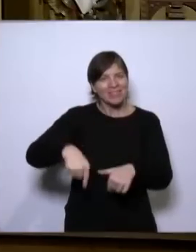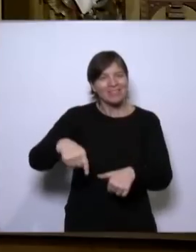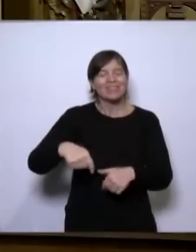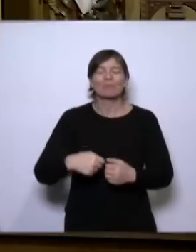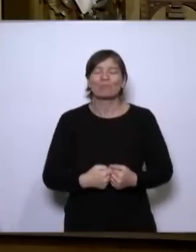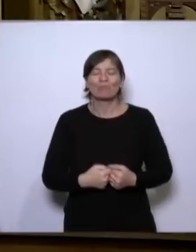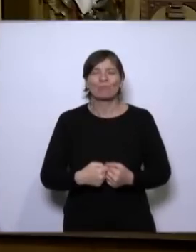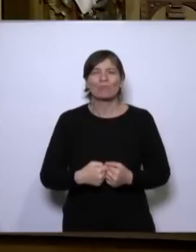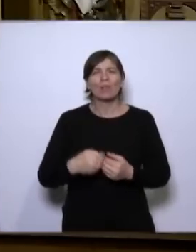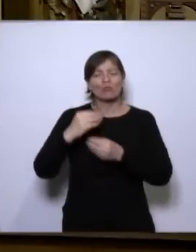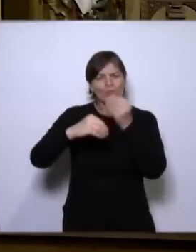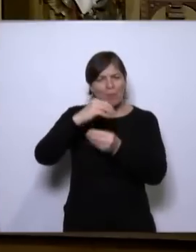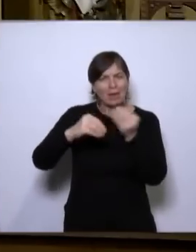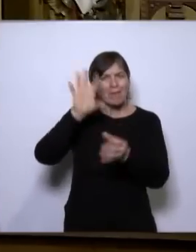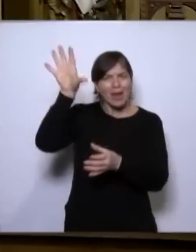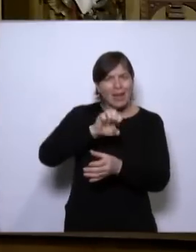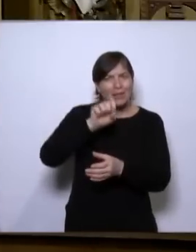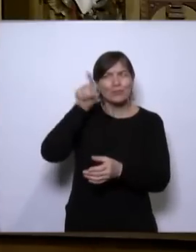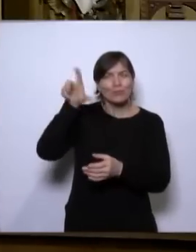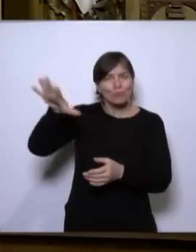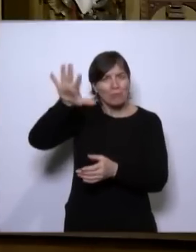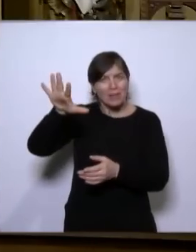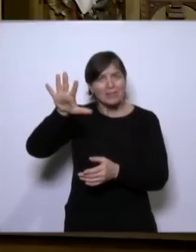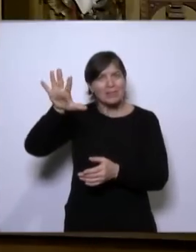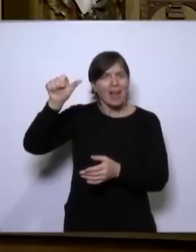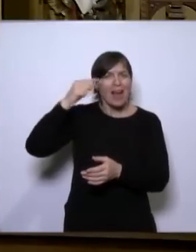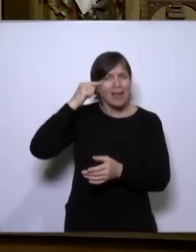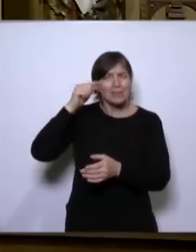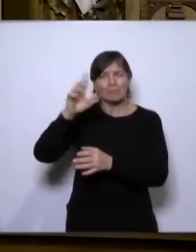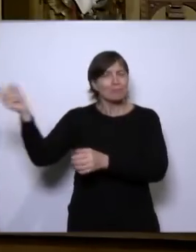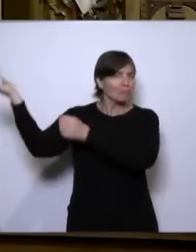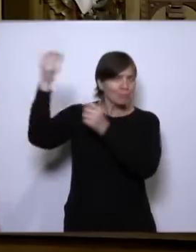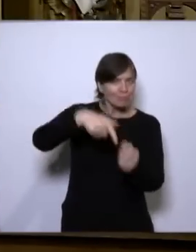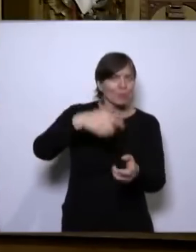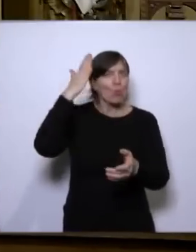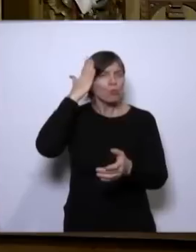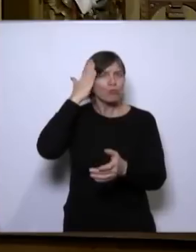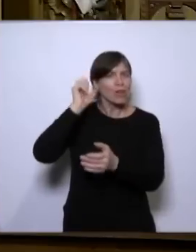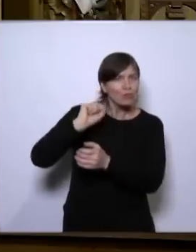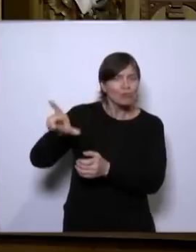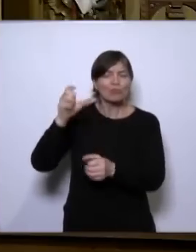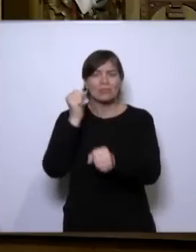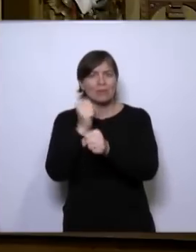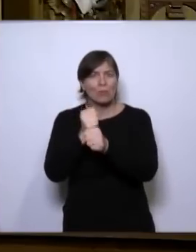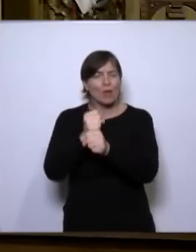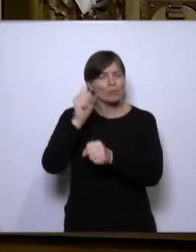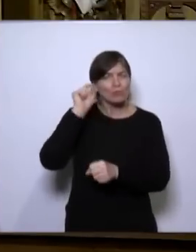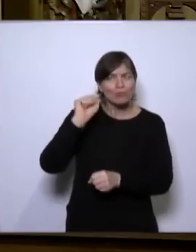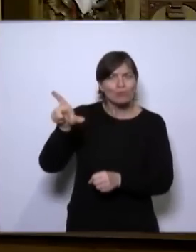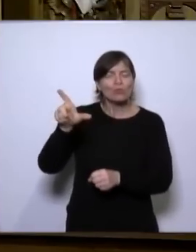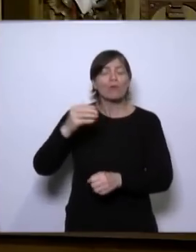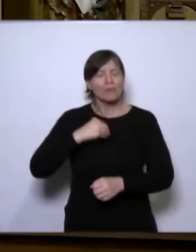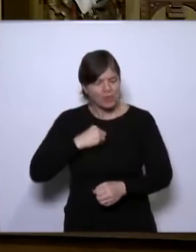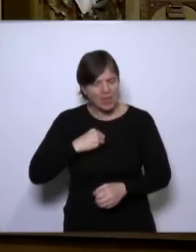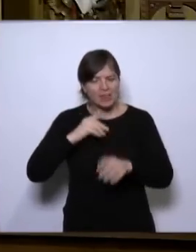que vinieron con sus familias, con su cultura de trabajo y con la